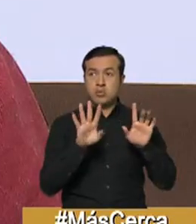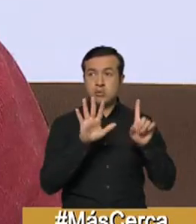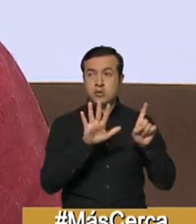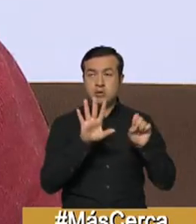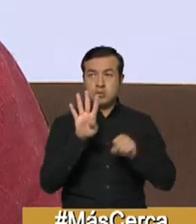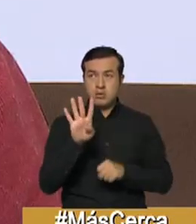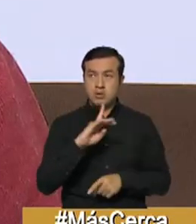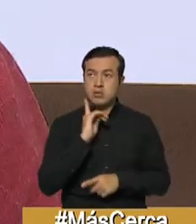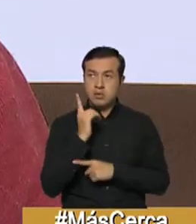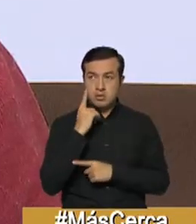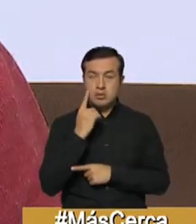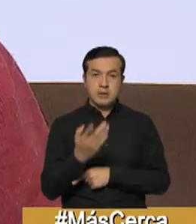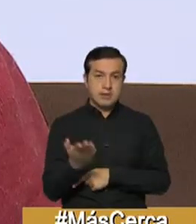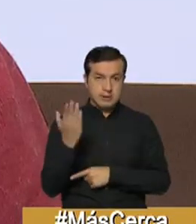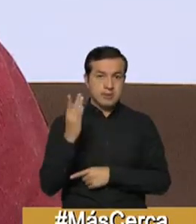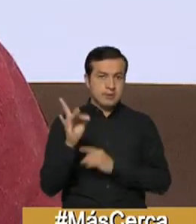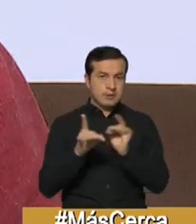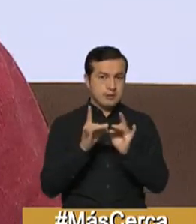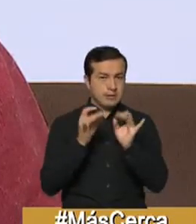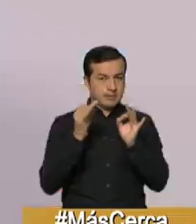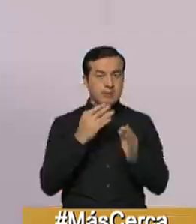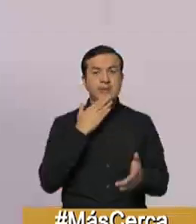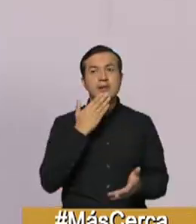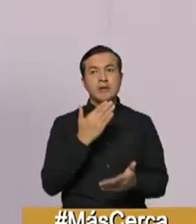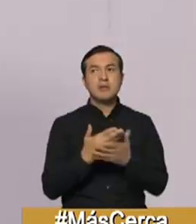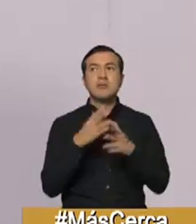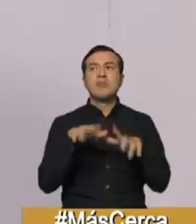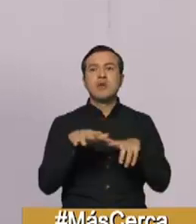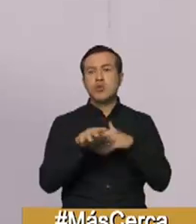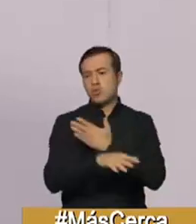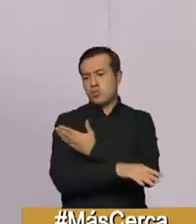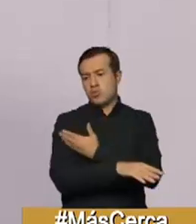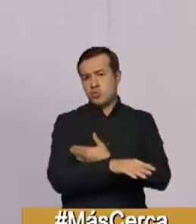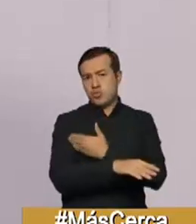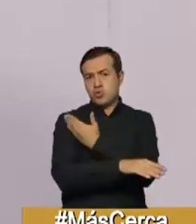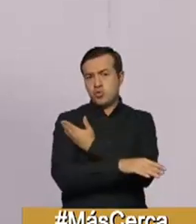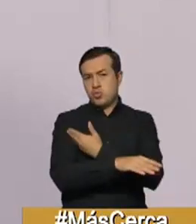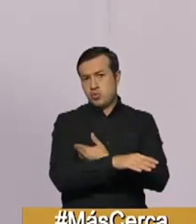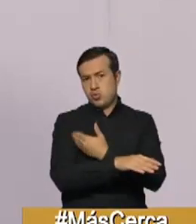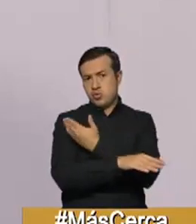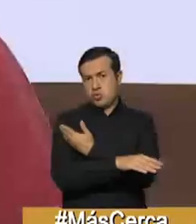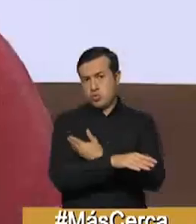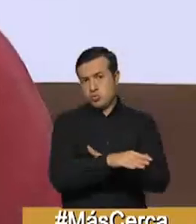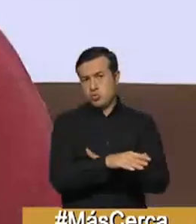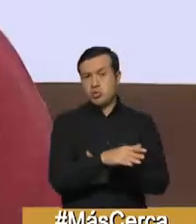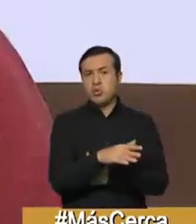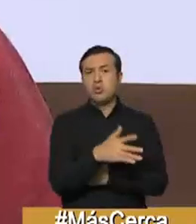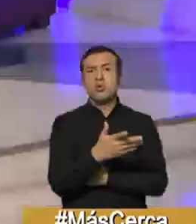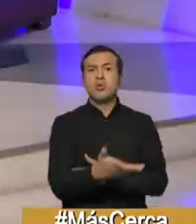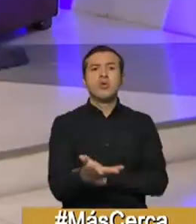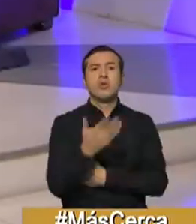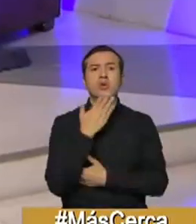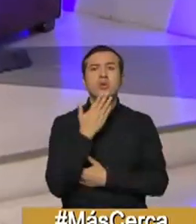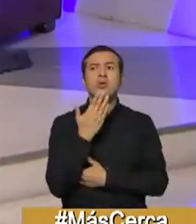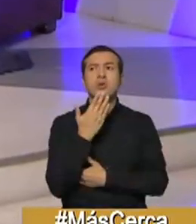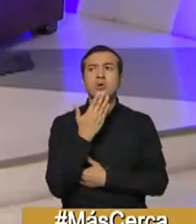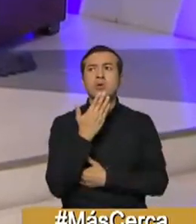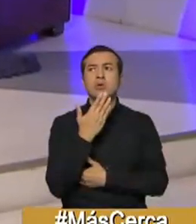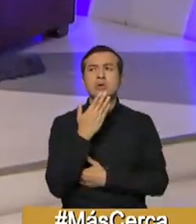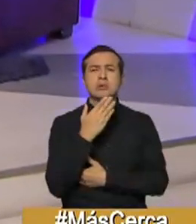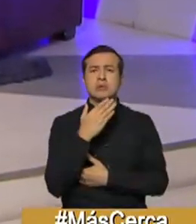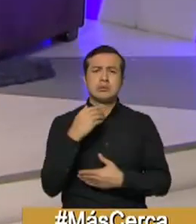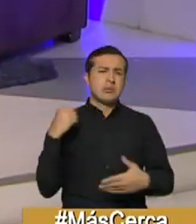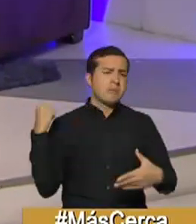2420-964. Ahí está, perfecto, ya está en pantalla. ¿A este perrito qué le pasó? ¿Está amputado una de las patitas? Sí, sufrió un accidente